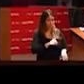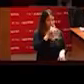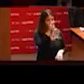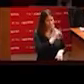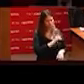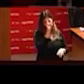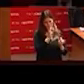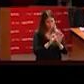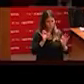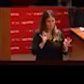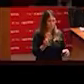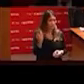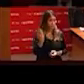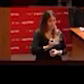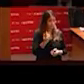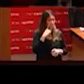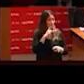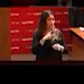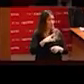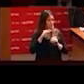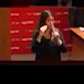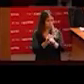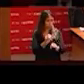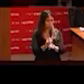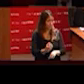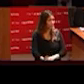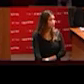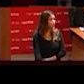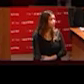queda suficientemente claro Cuál es cuál es la labor ahí